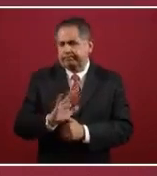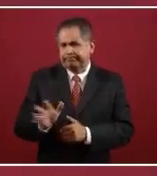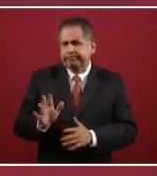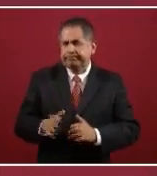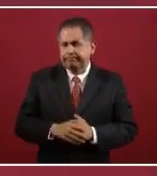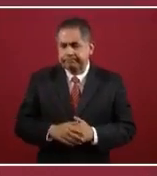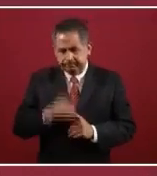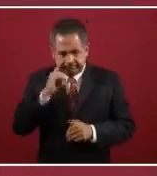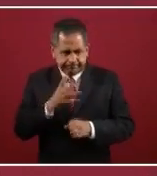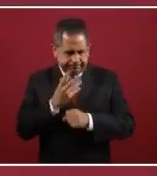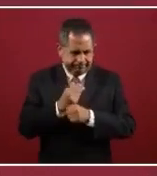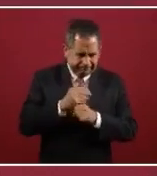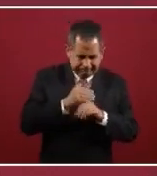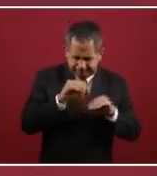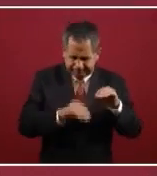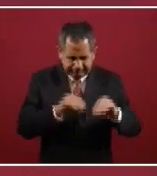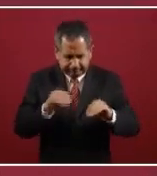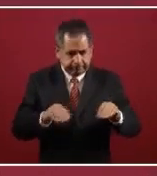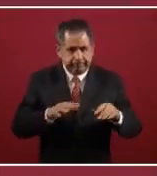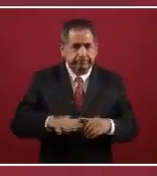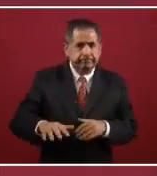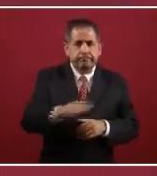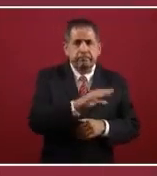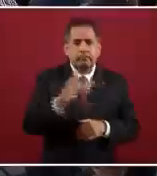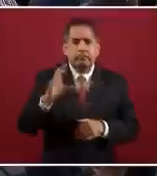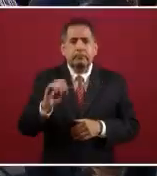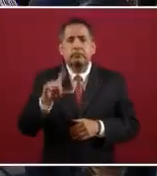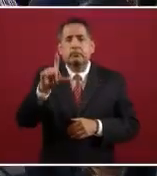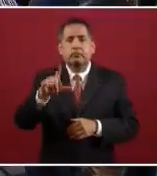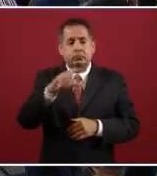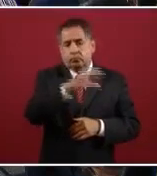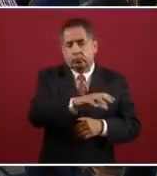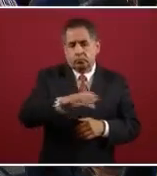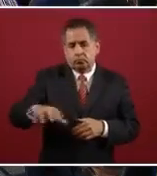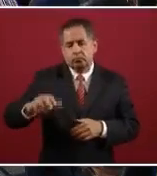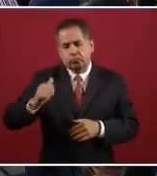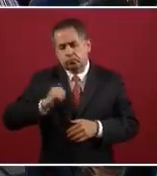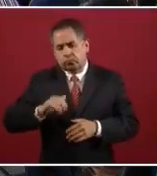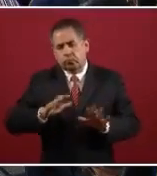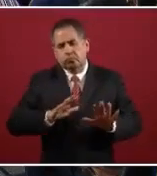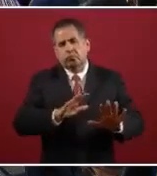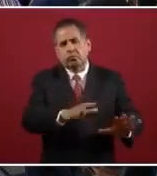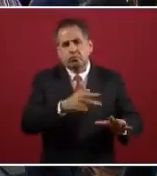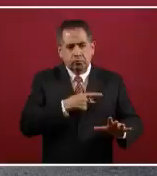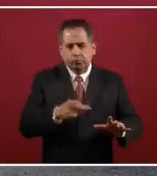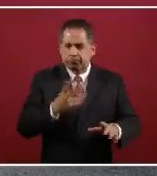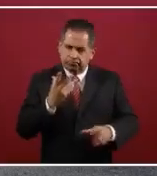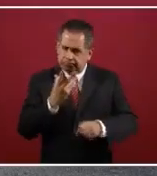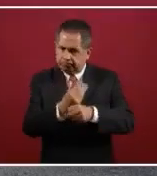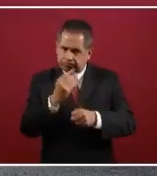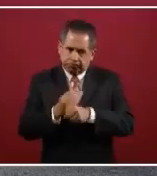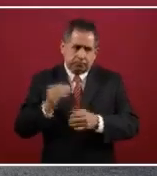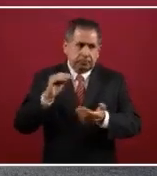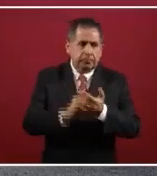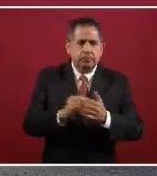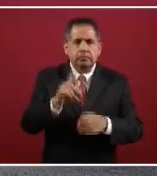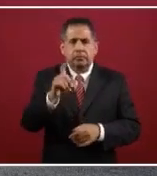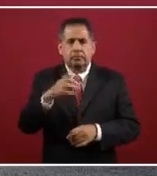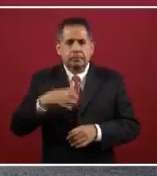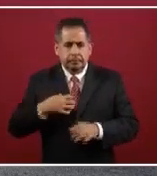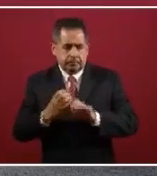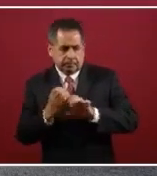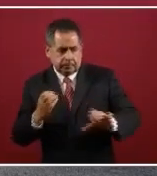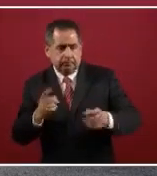de rehabilitación de colonias populares, introducción de agua, de drenaje, de